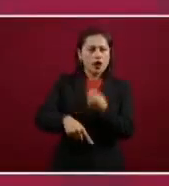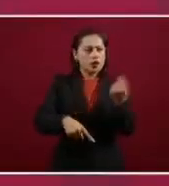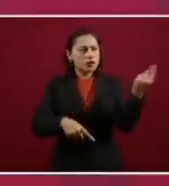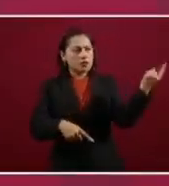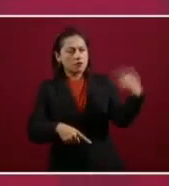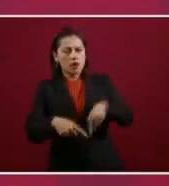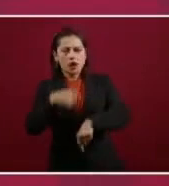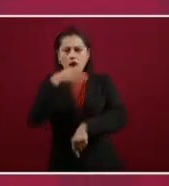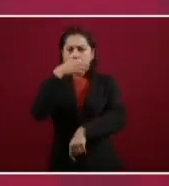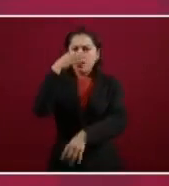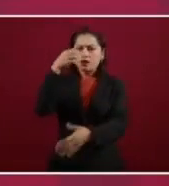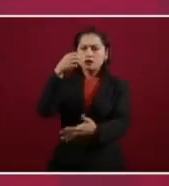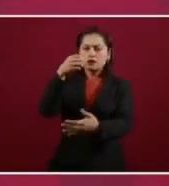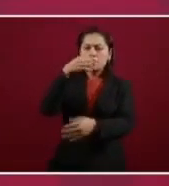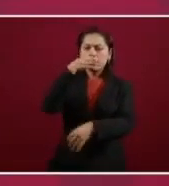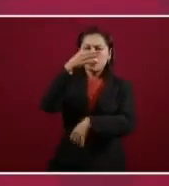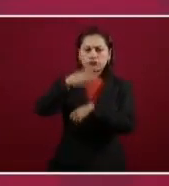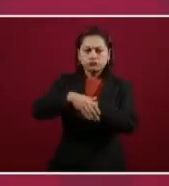llamada